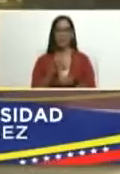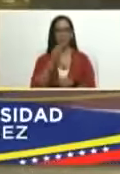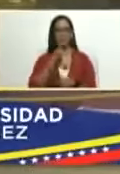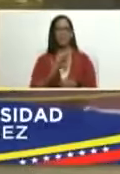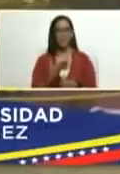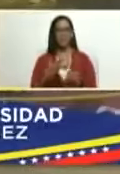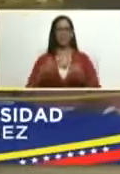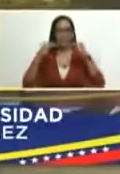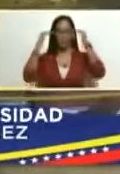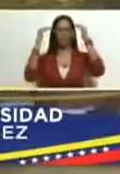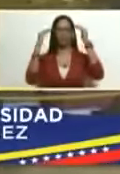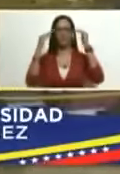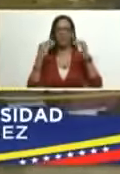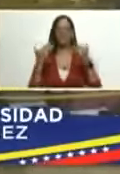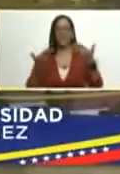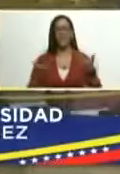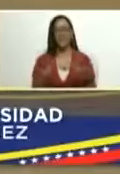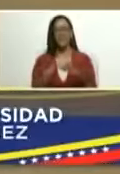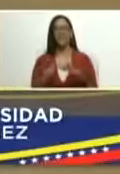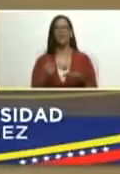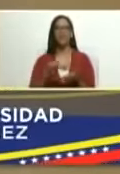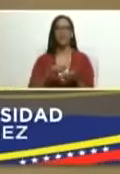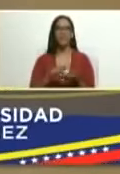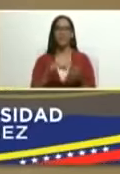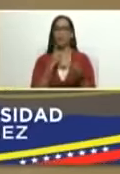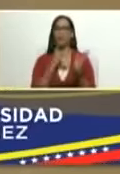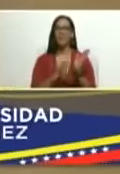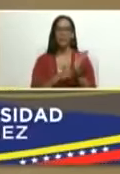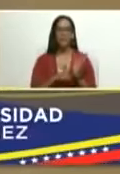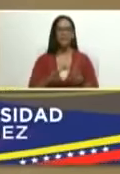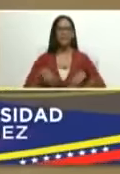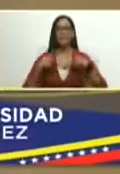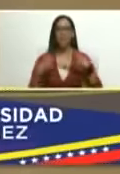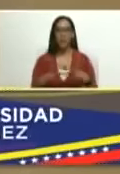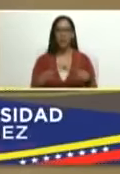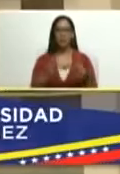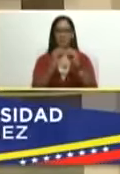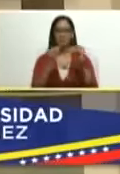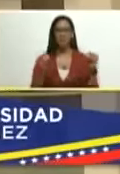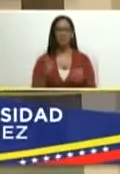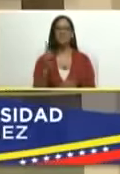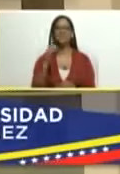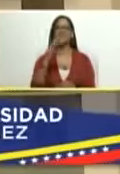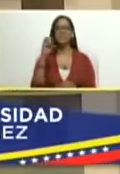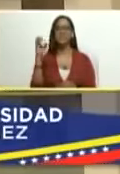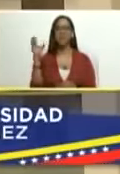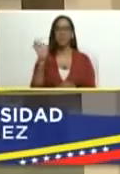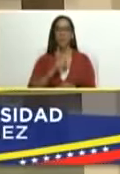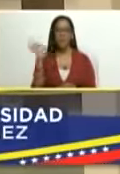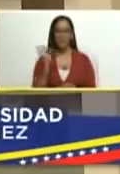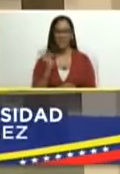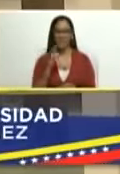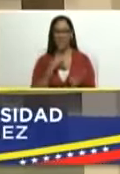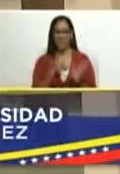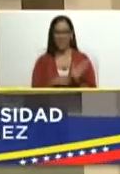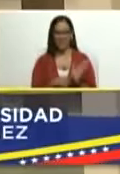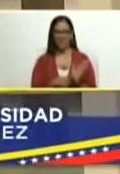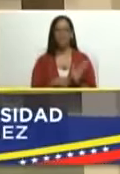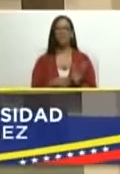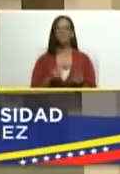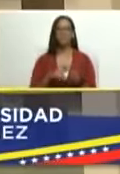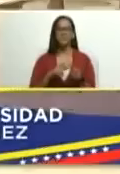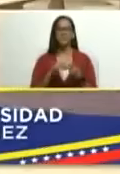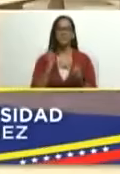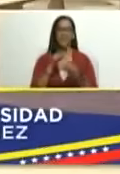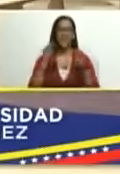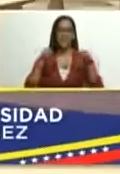de altura. Nos están entregando una sede totalmente rehabilitada, acondicionada 100% en su totalidad. Entonces, desde